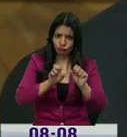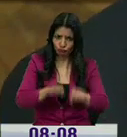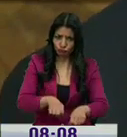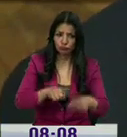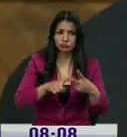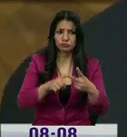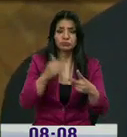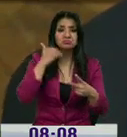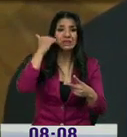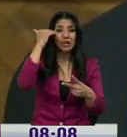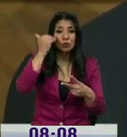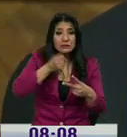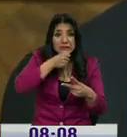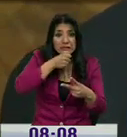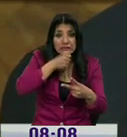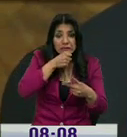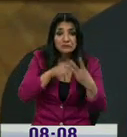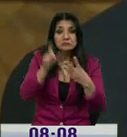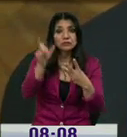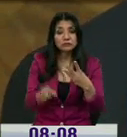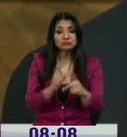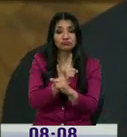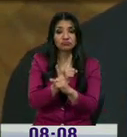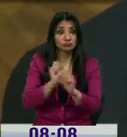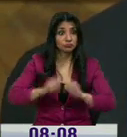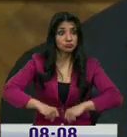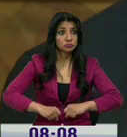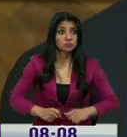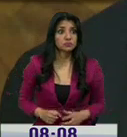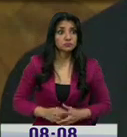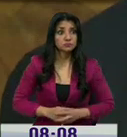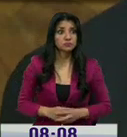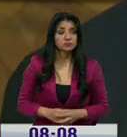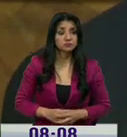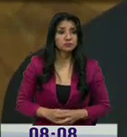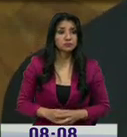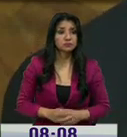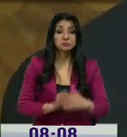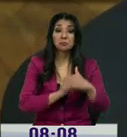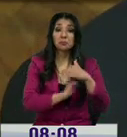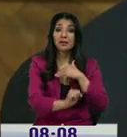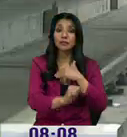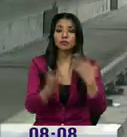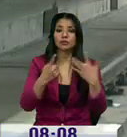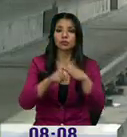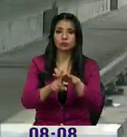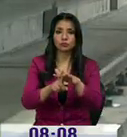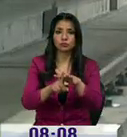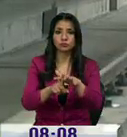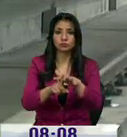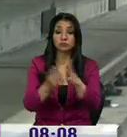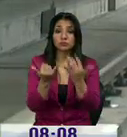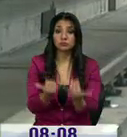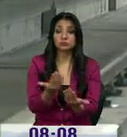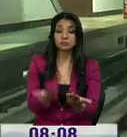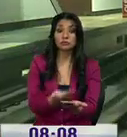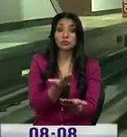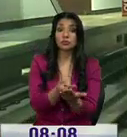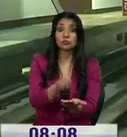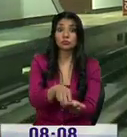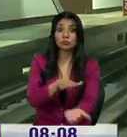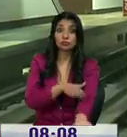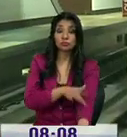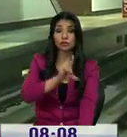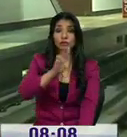el adulto mayor y el discapacitado. Que sea un metro incluyente. Al momento el proyecto tiene un avance